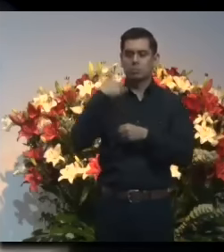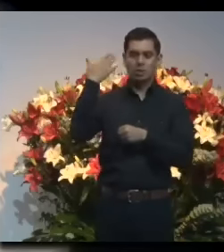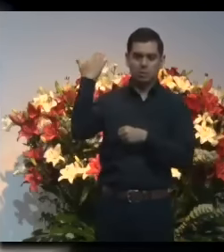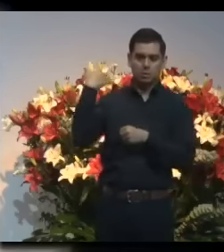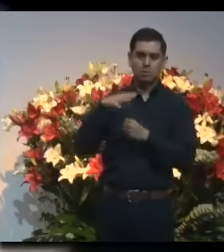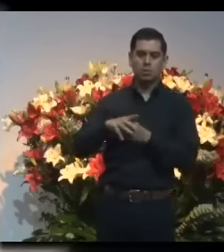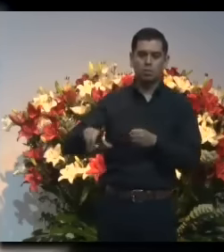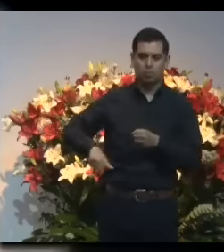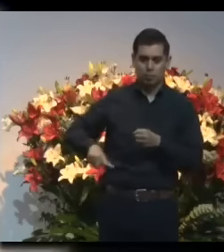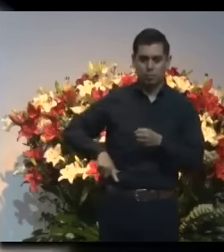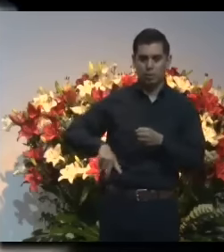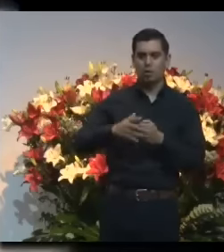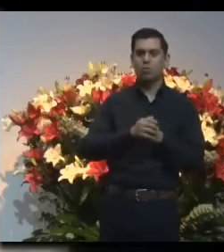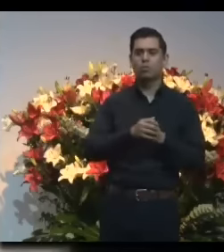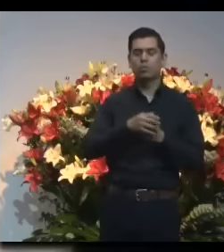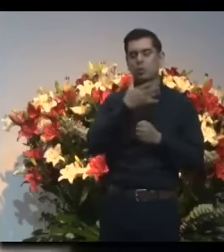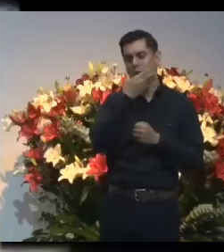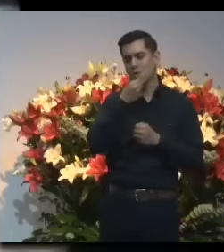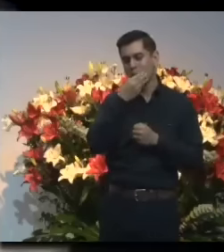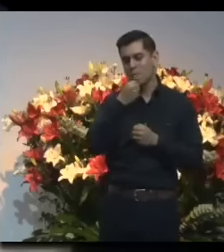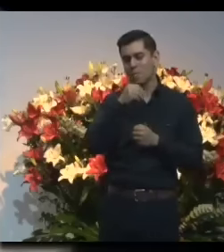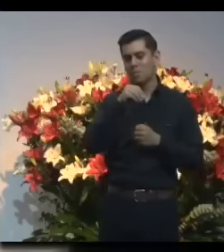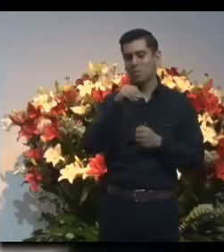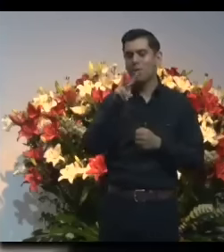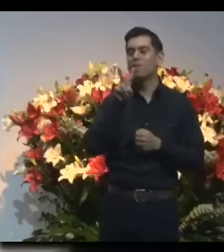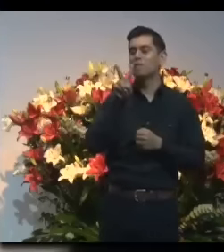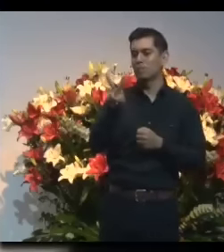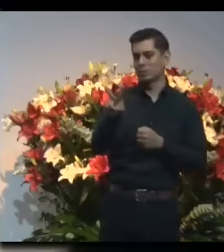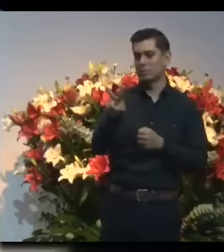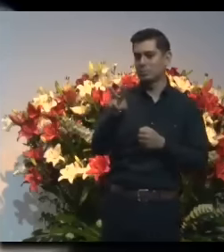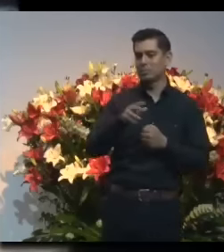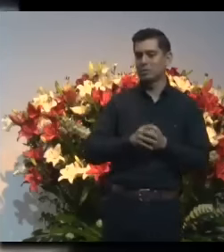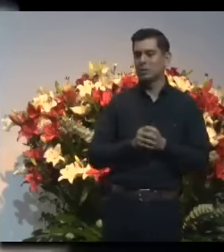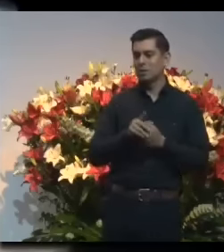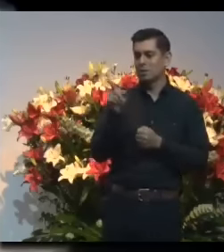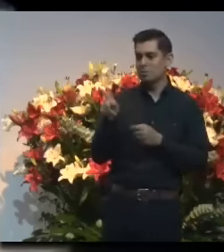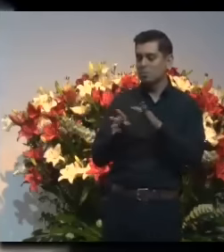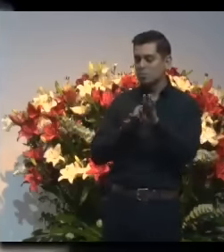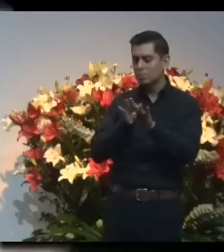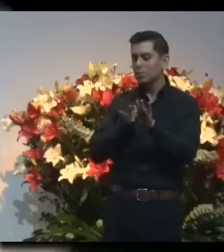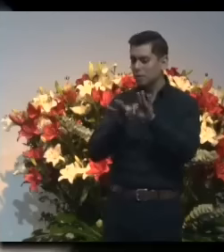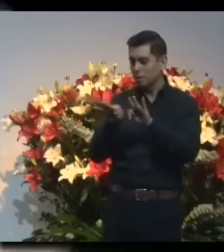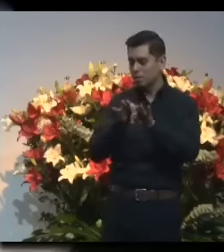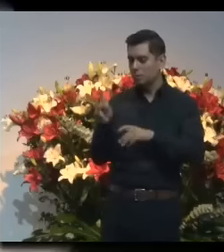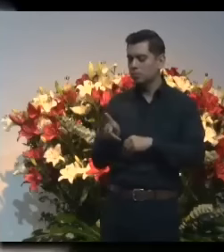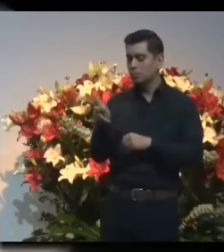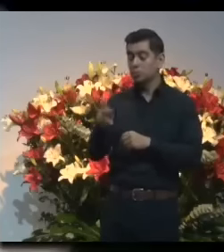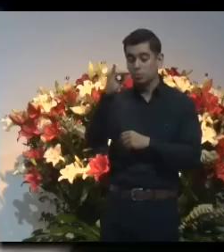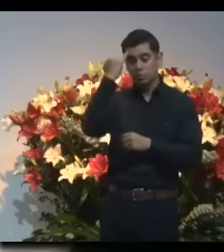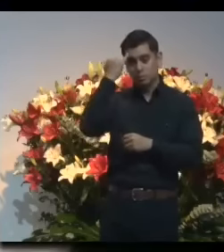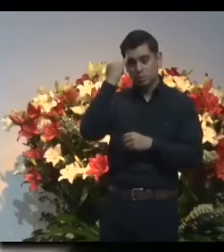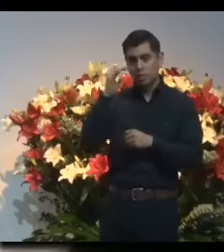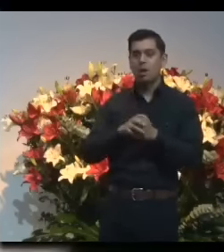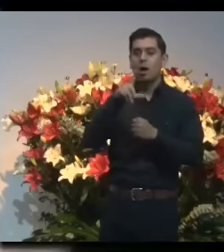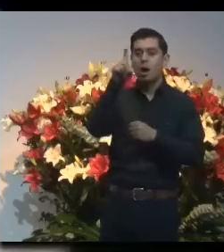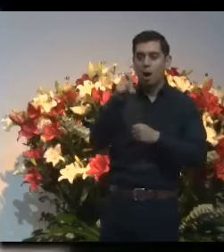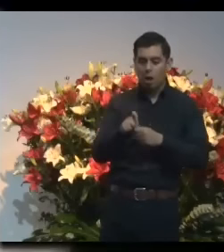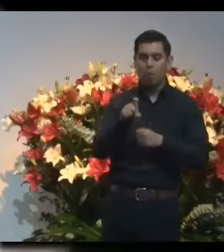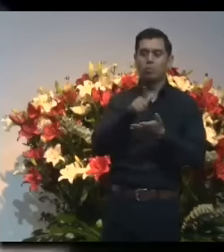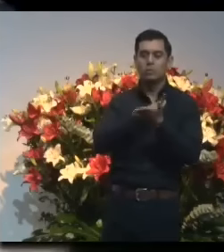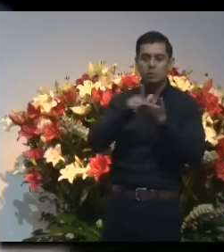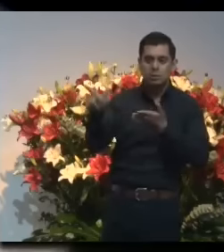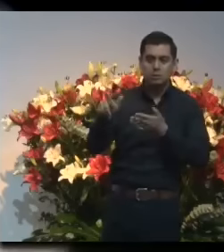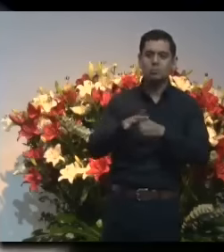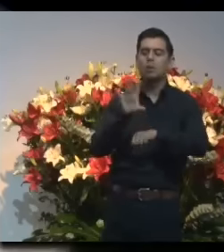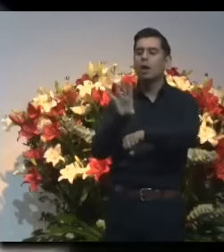hice a cargo de la política de pueblos indígenas. Llevamos agua potable, electricidad a 2,000,000 de